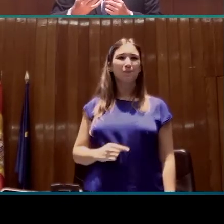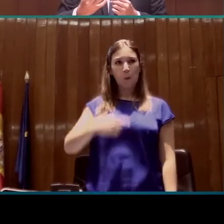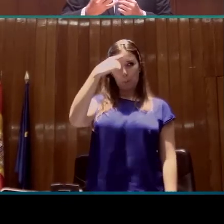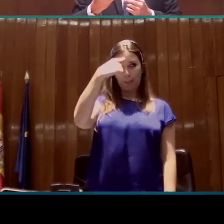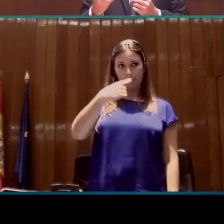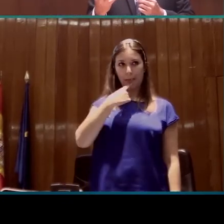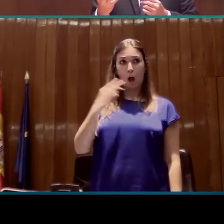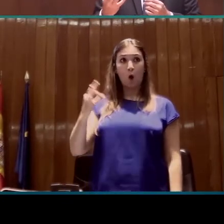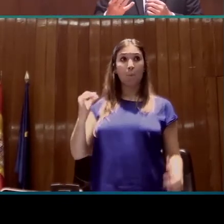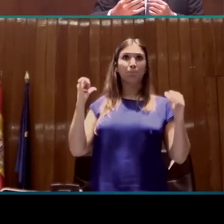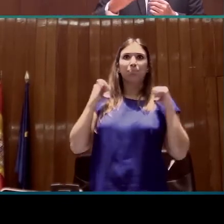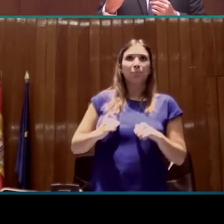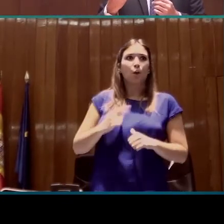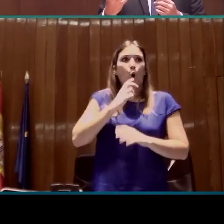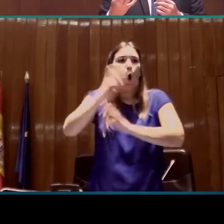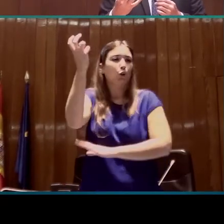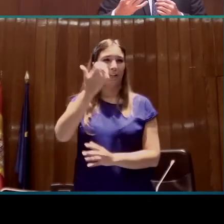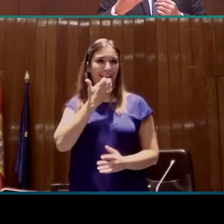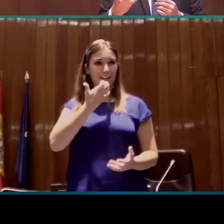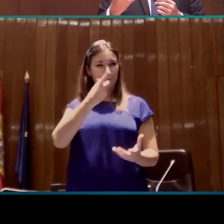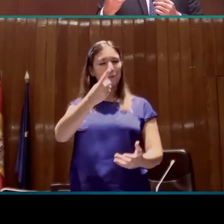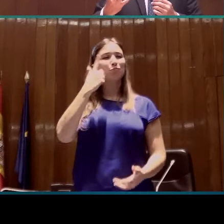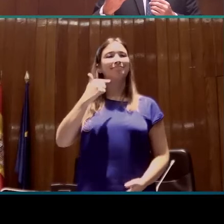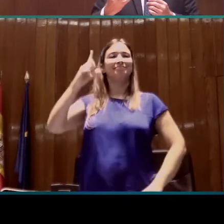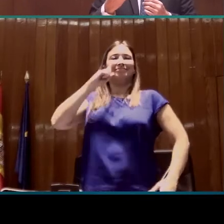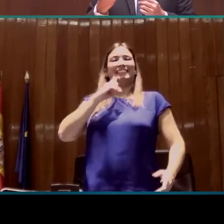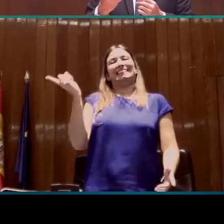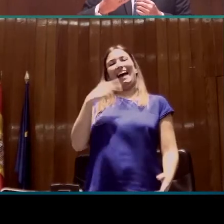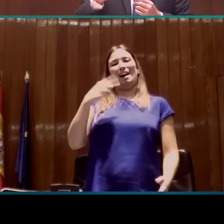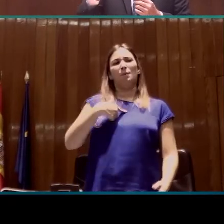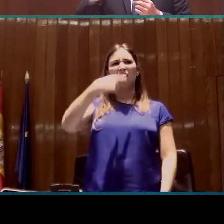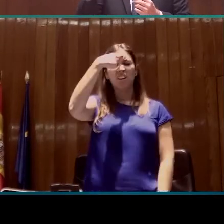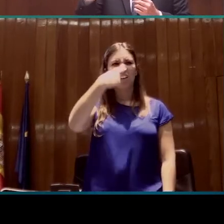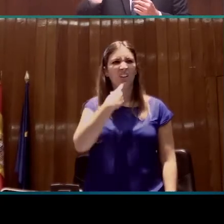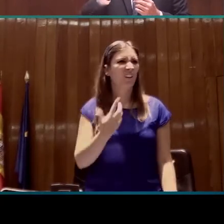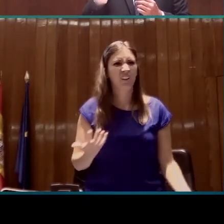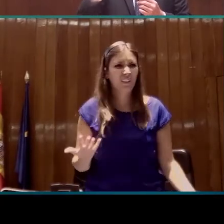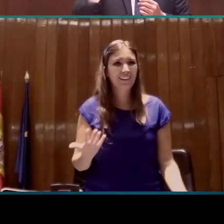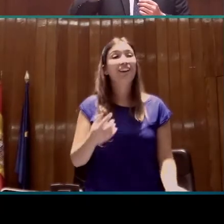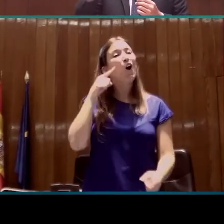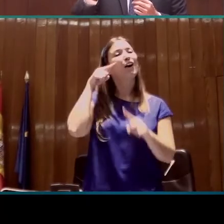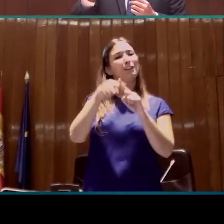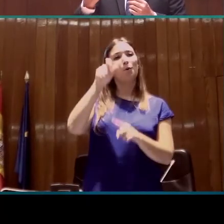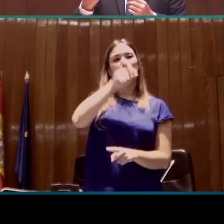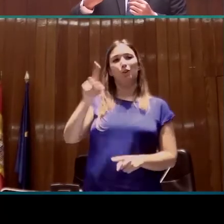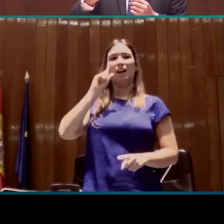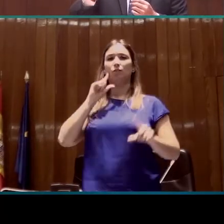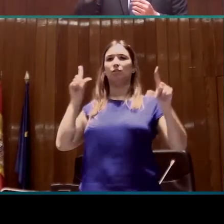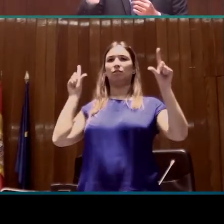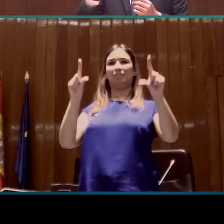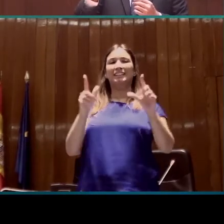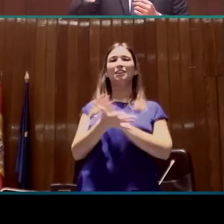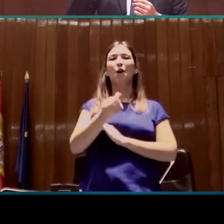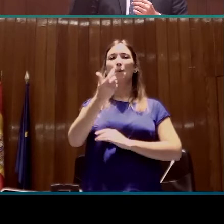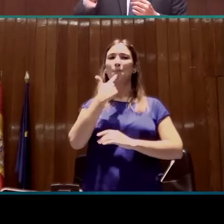bata, utilizábamos flica. Pues en lengua de signos lo mismo. En lugar de utilizar el signo correcto para sordo, utilizamos un signo